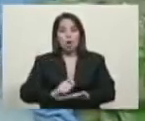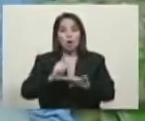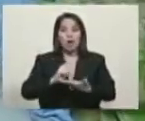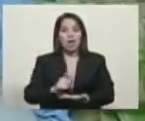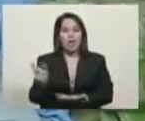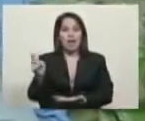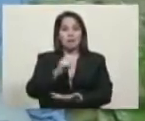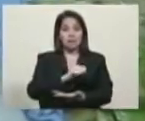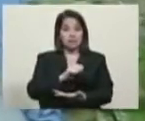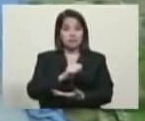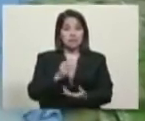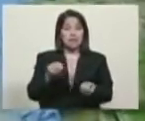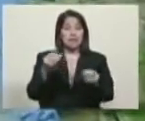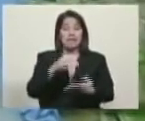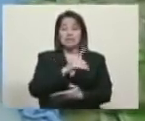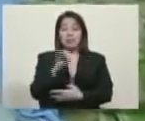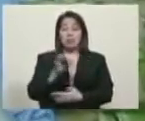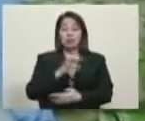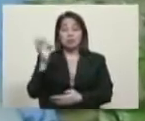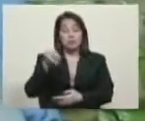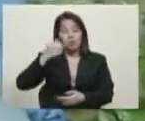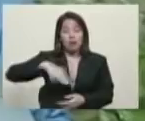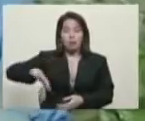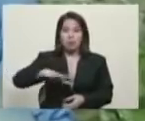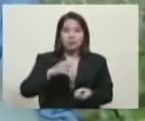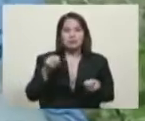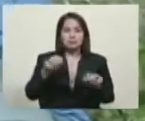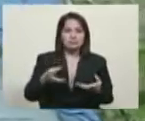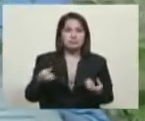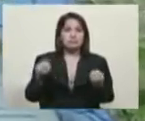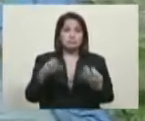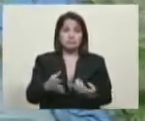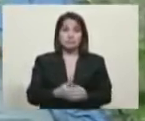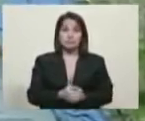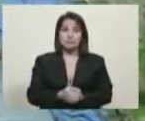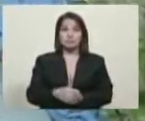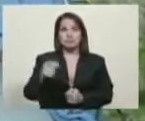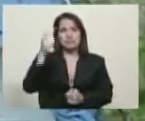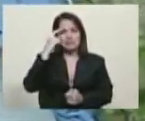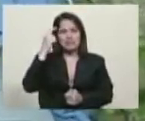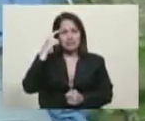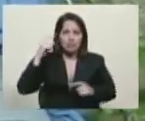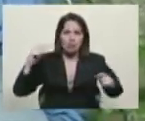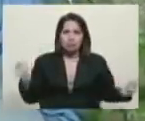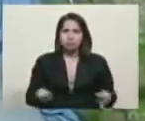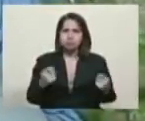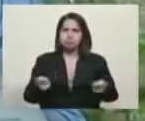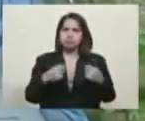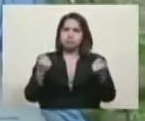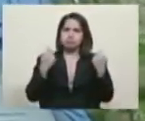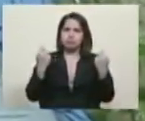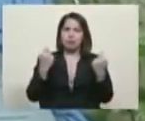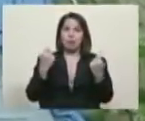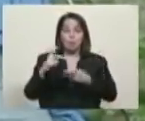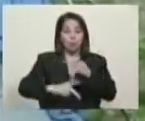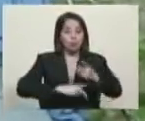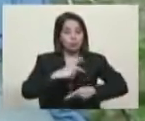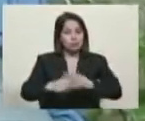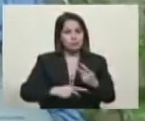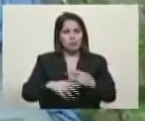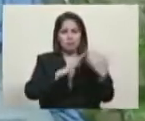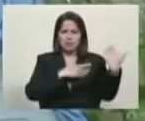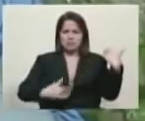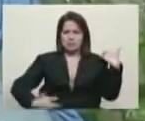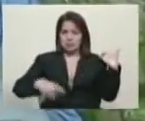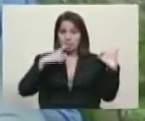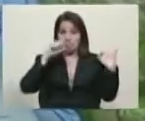y abastecer 100% a la población. No nos vamos a quedar ahí. Sabemos que en el marco del impulso de las regiones productivas, el presidente Nicolás